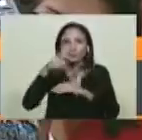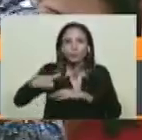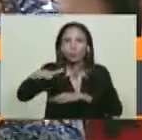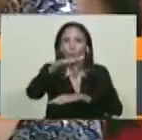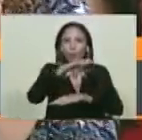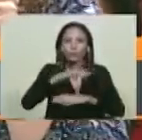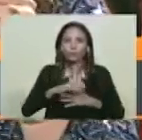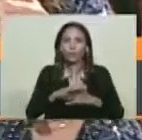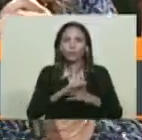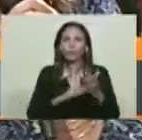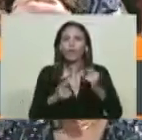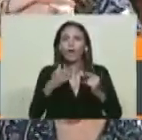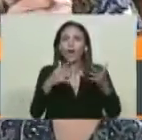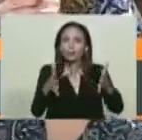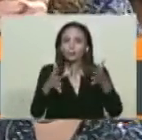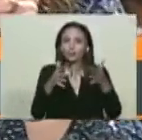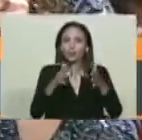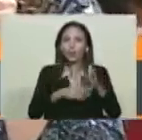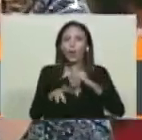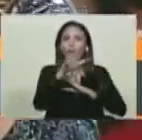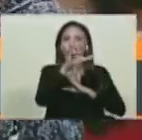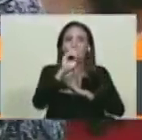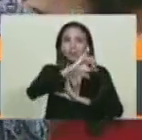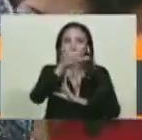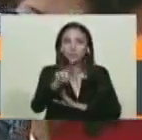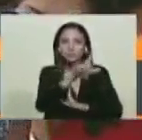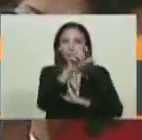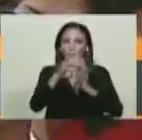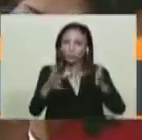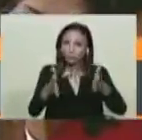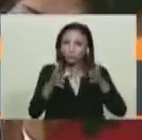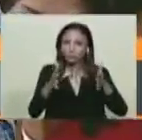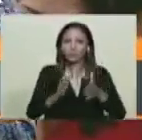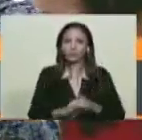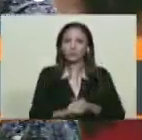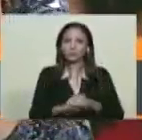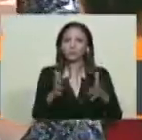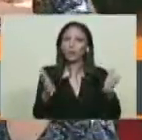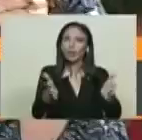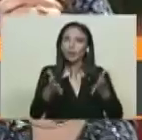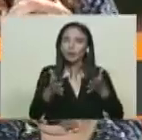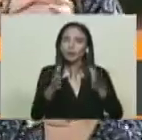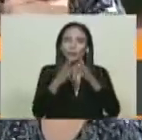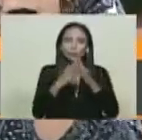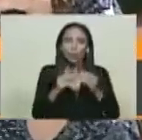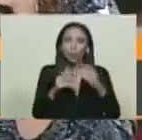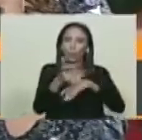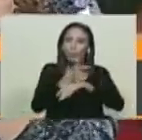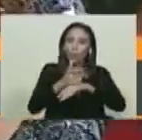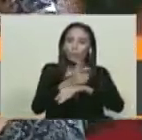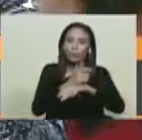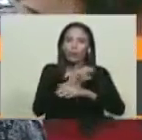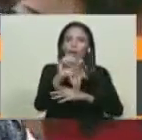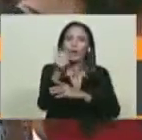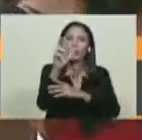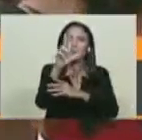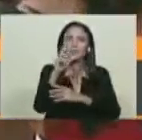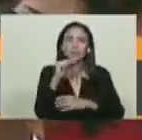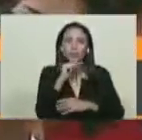nos produjo esa victoria el 30 de julio, que nos produjo la victoria de las gobernaciones el 15 de